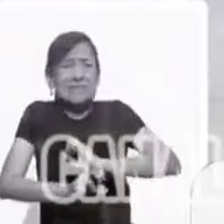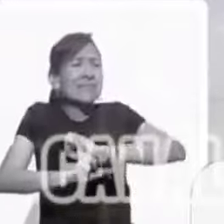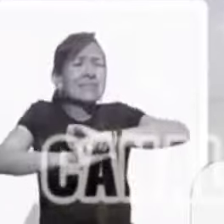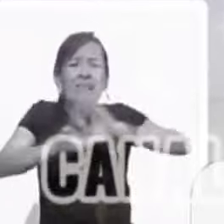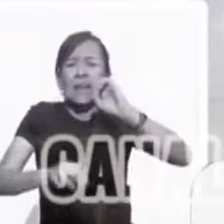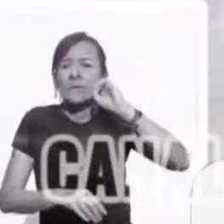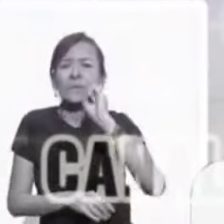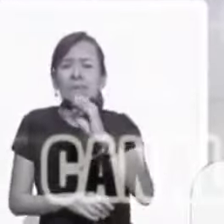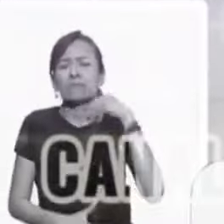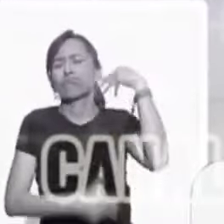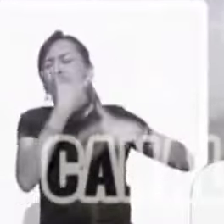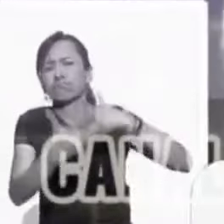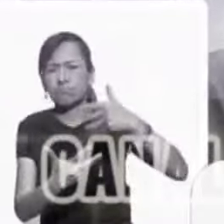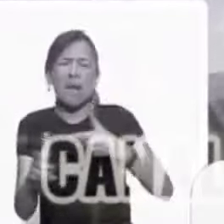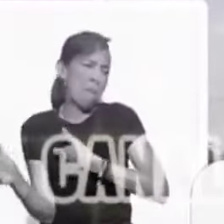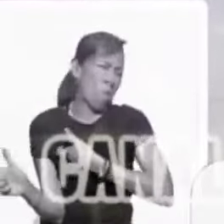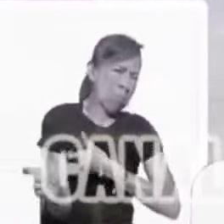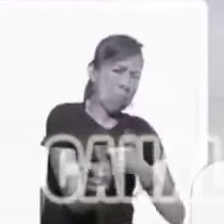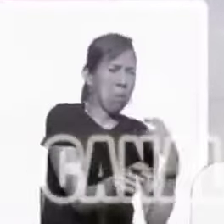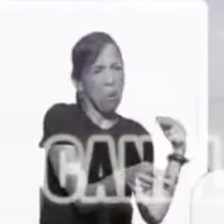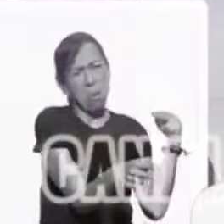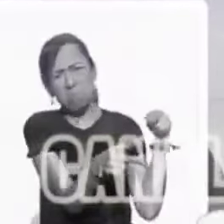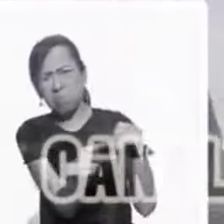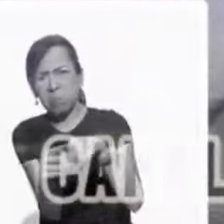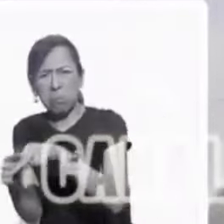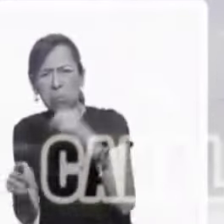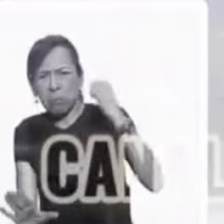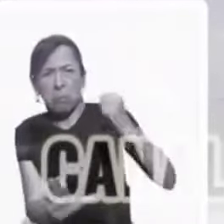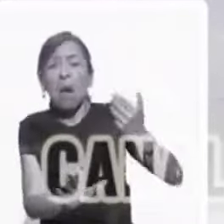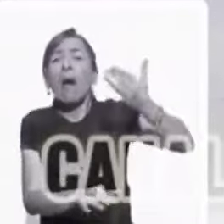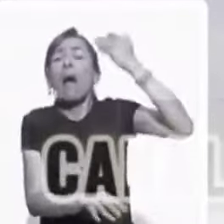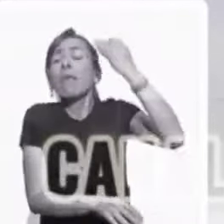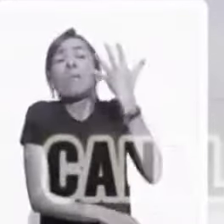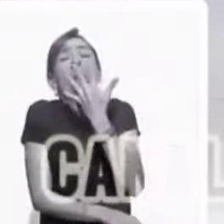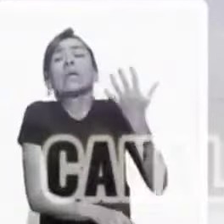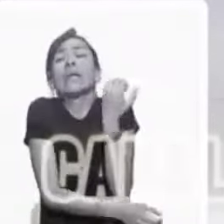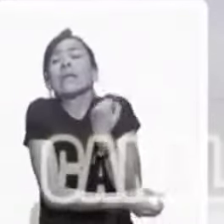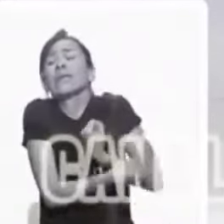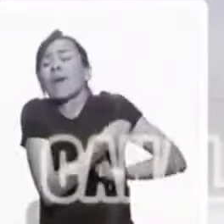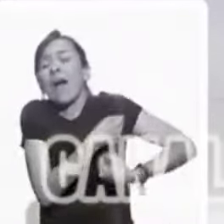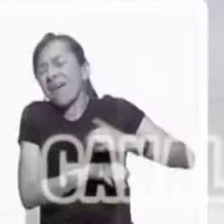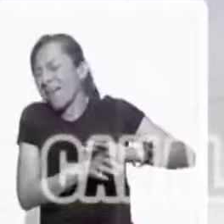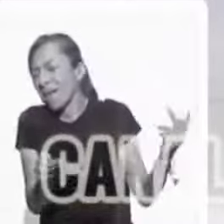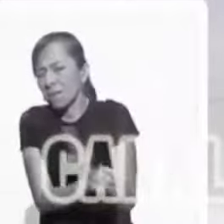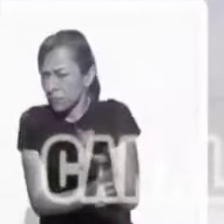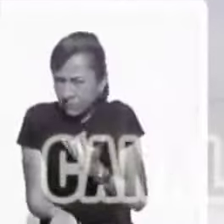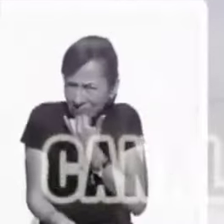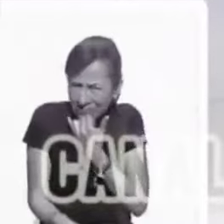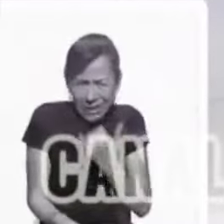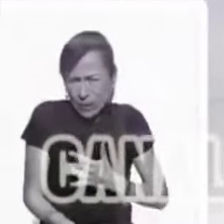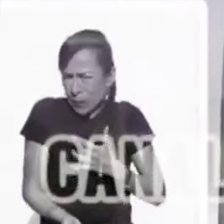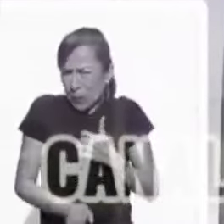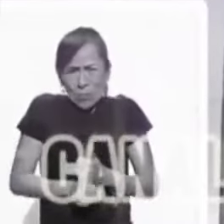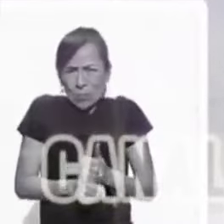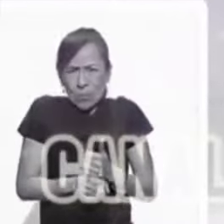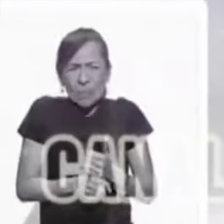Y eso hay que reconocerlo Y no y no porque haya pasado hace 500 años deja de ser más importante o más doloroso para mí